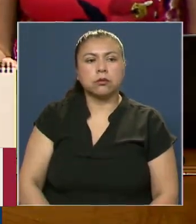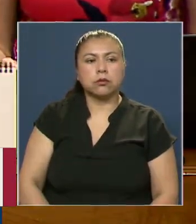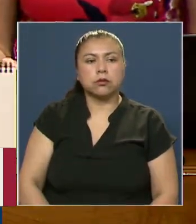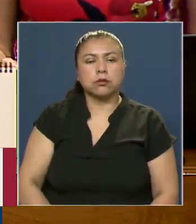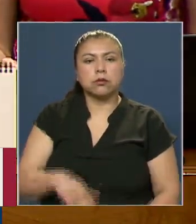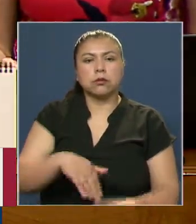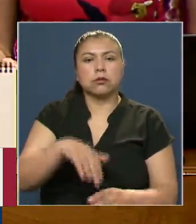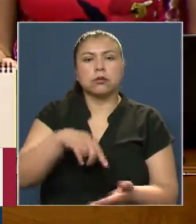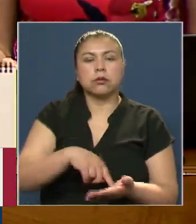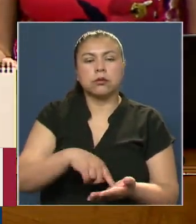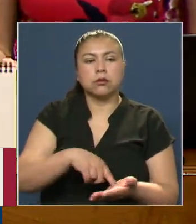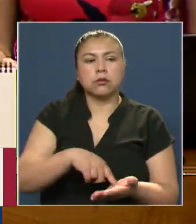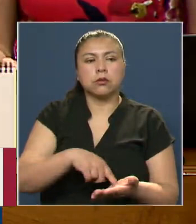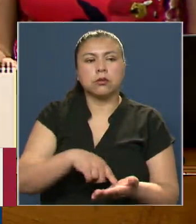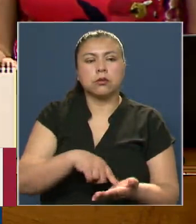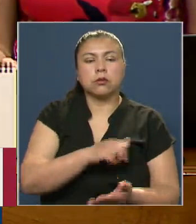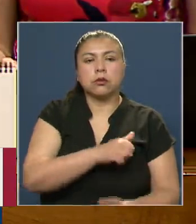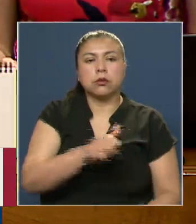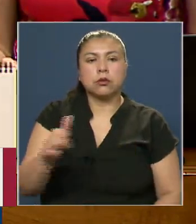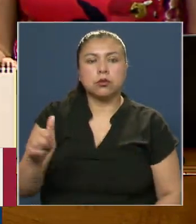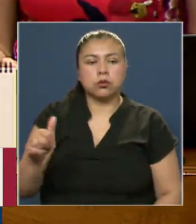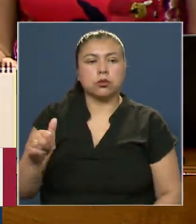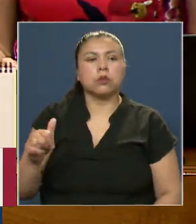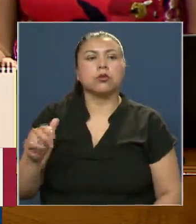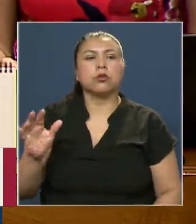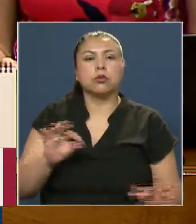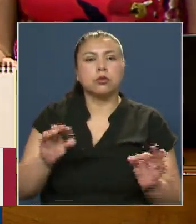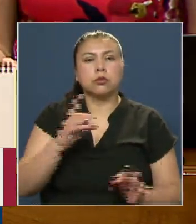¿Han votado todas las señoras y señores diputados?